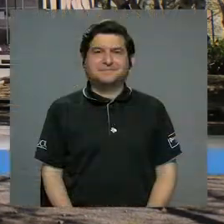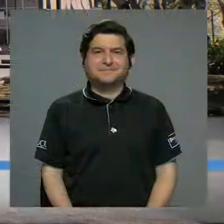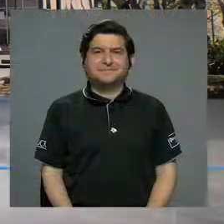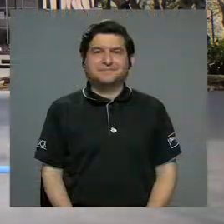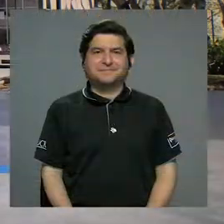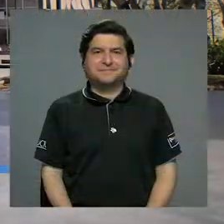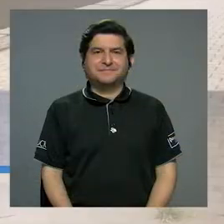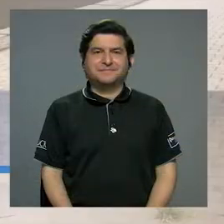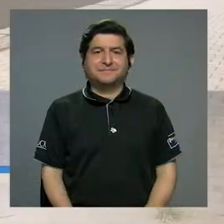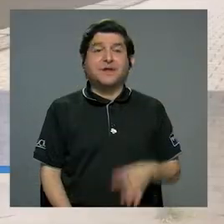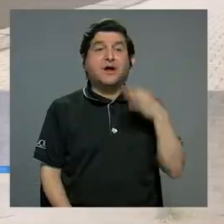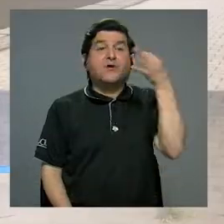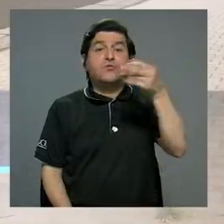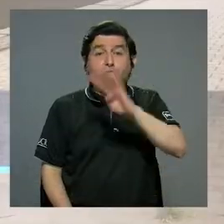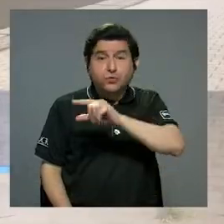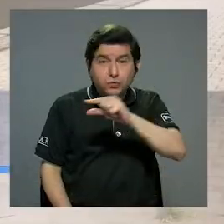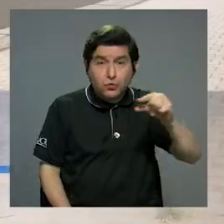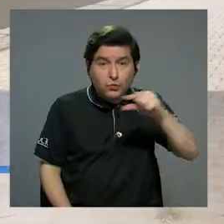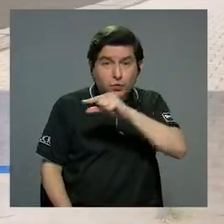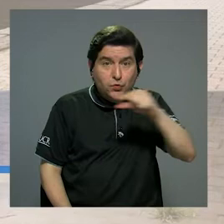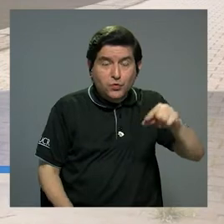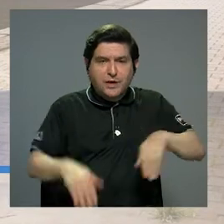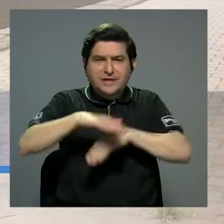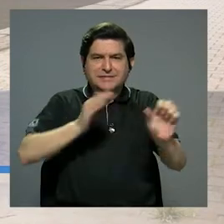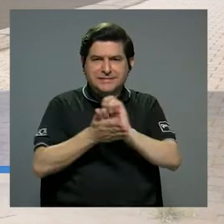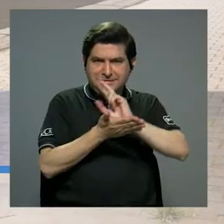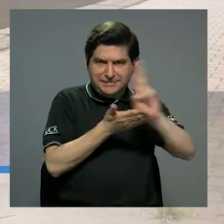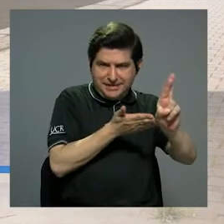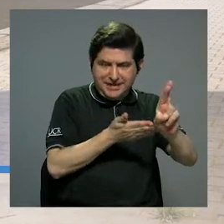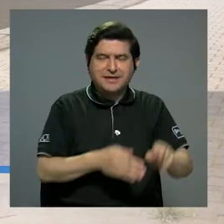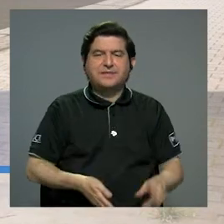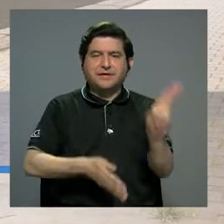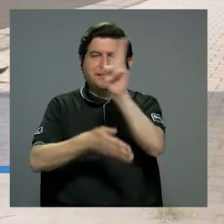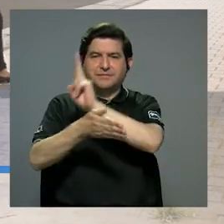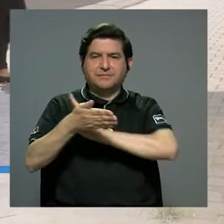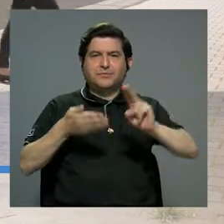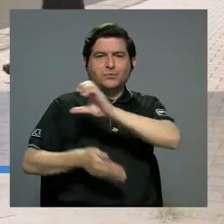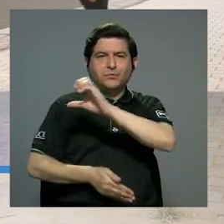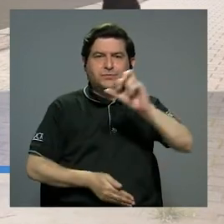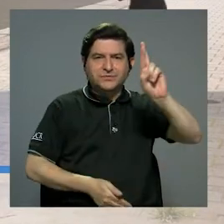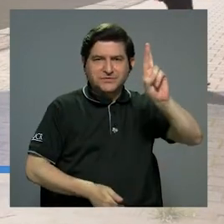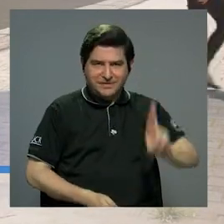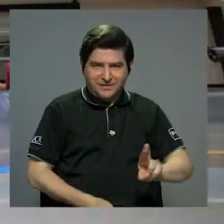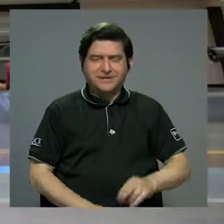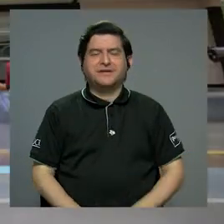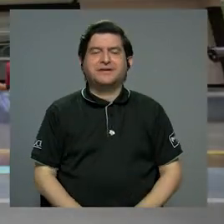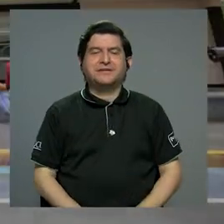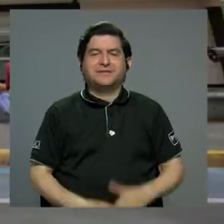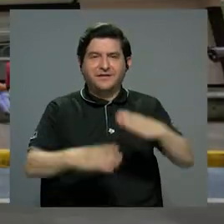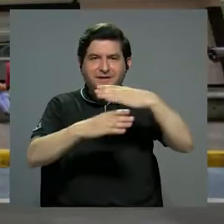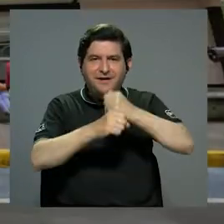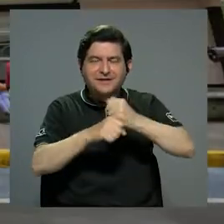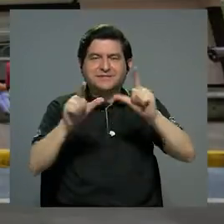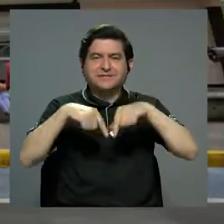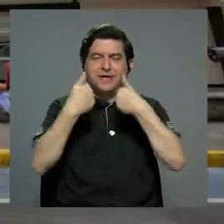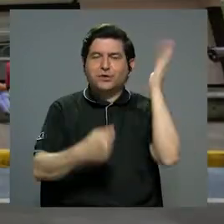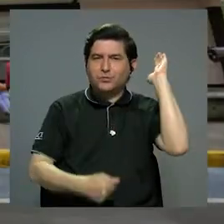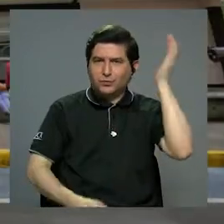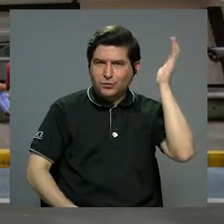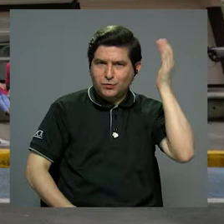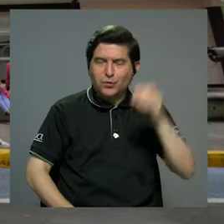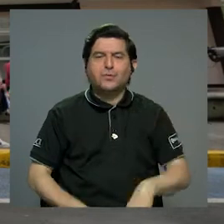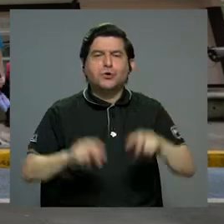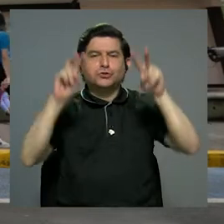Durante las próximas semanas, la sede de Occidente de la Universidad de Costa Rica llevará a cabo el ciclo de